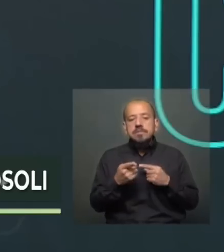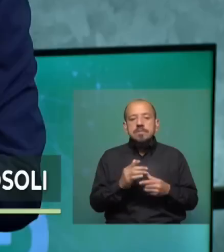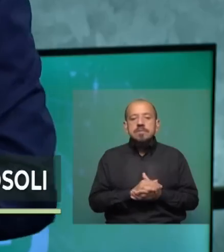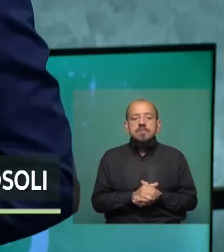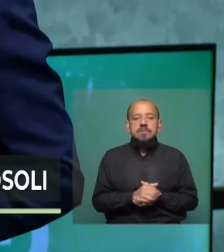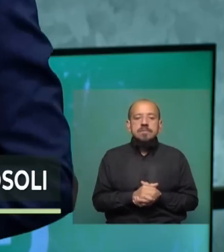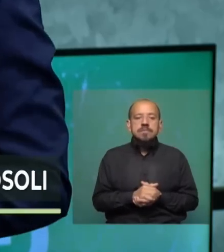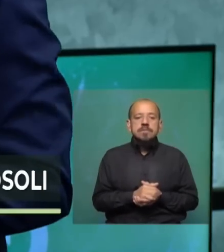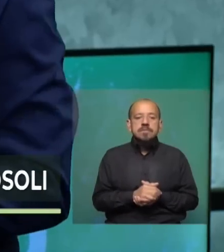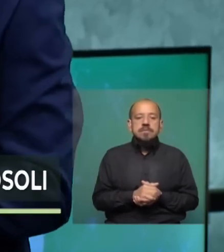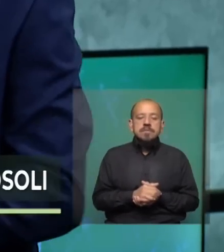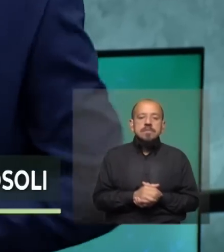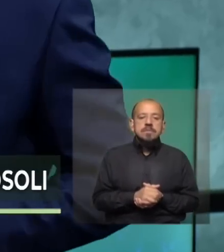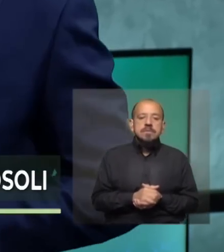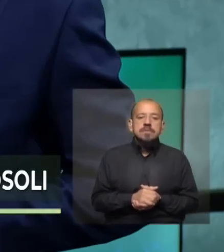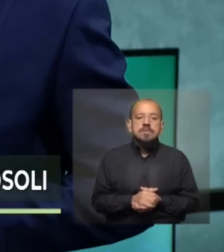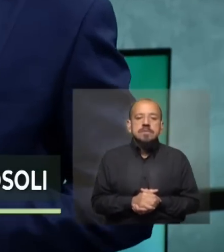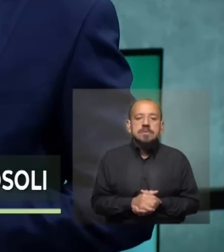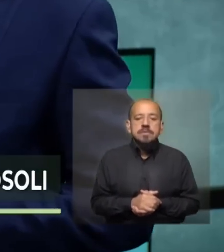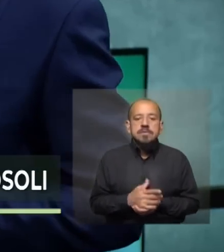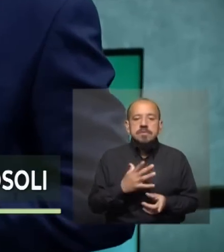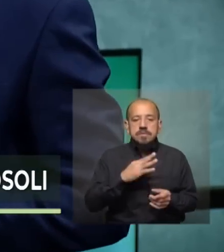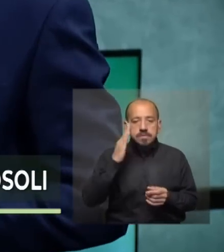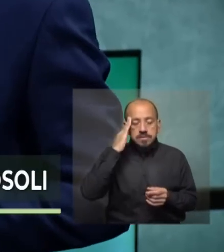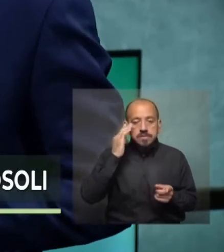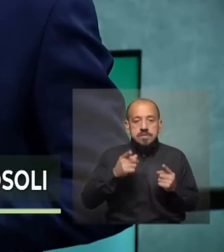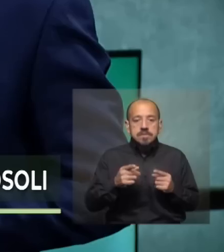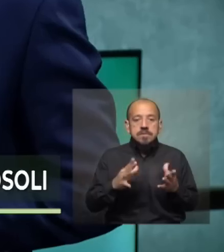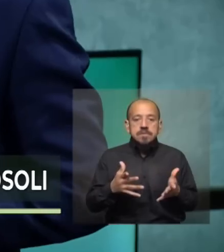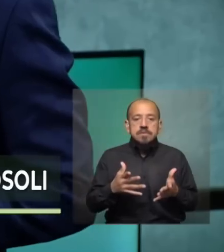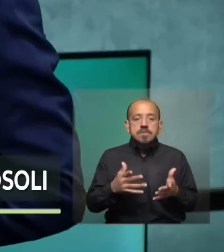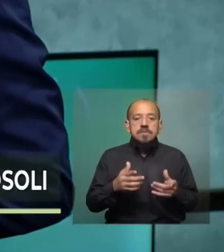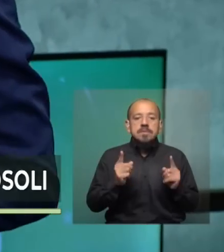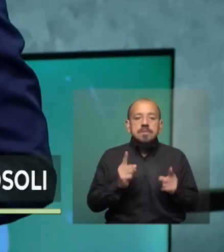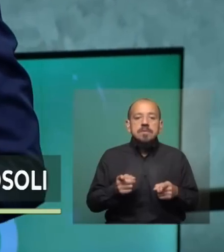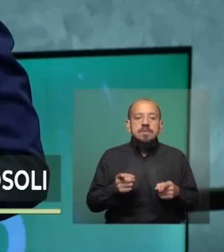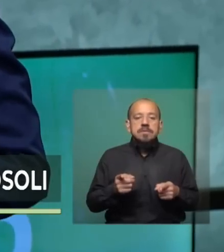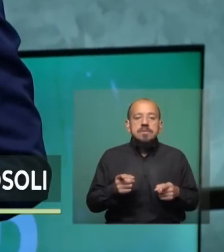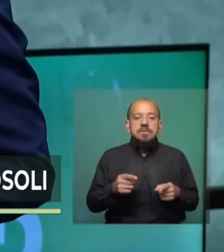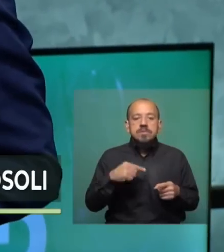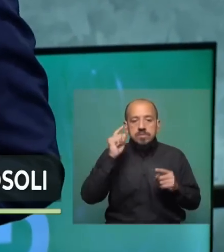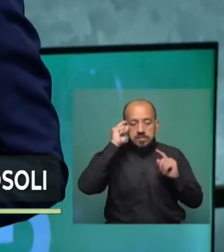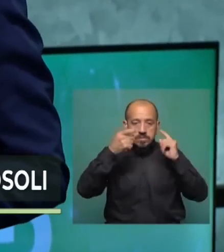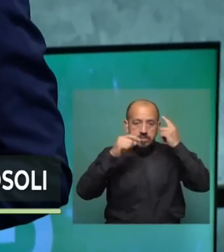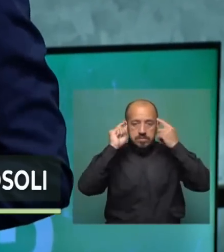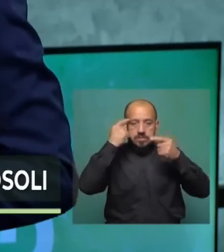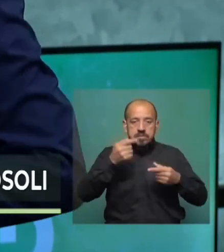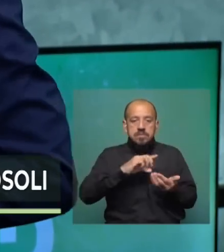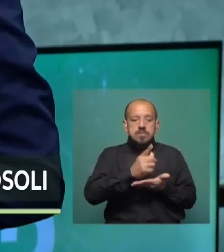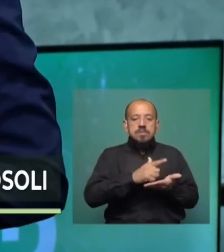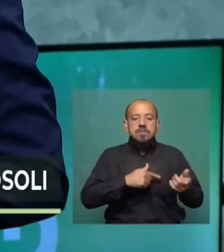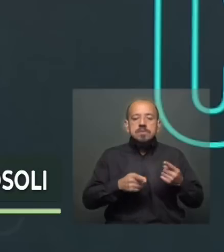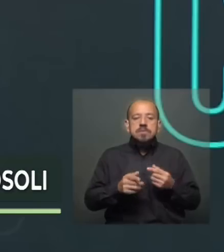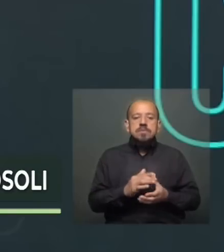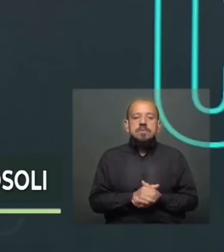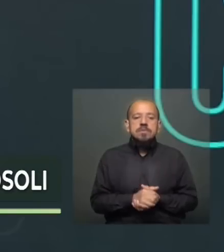Bueno alguien con conocimiento en lingüística o disciplinas afines digamos que además también hace otros aportes literarios todo en la misma